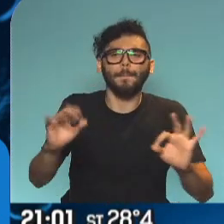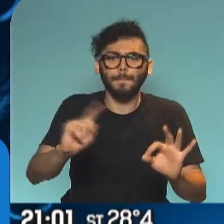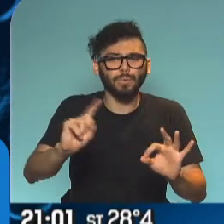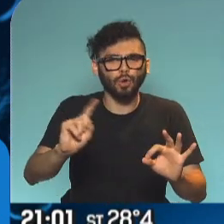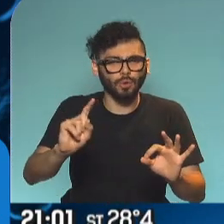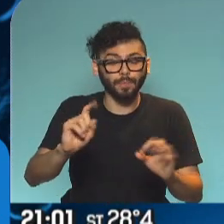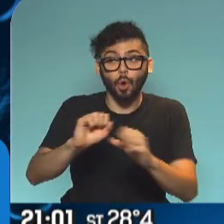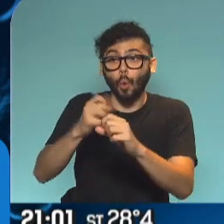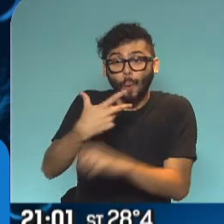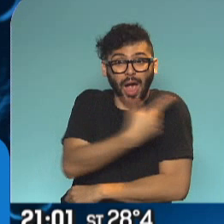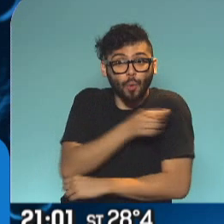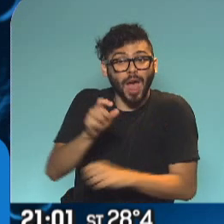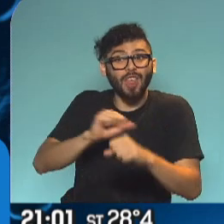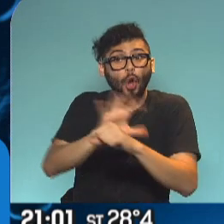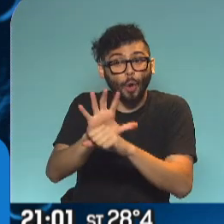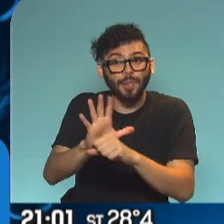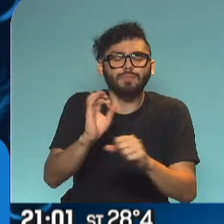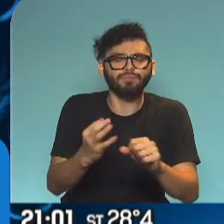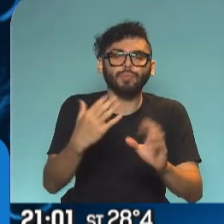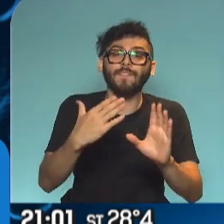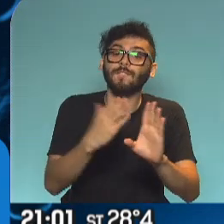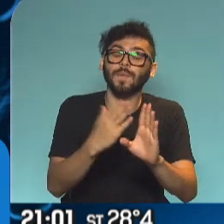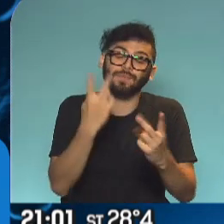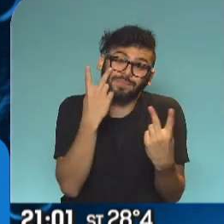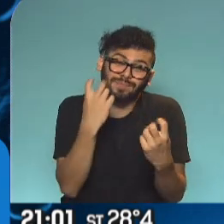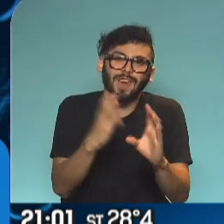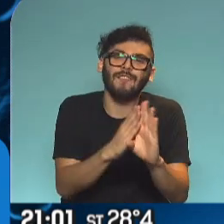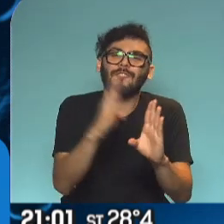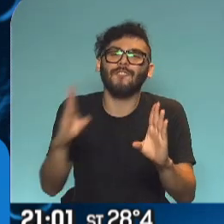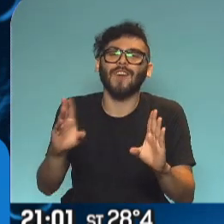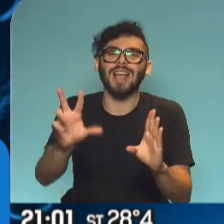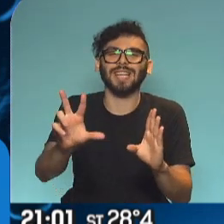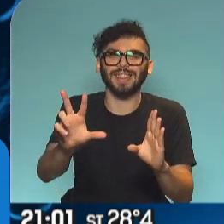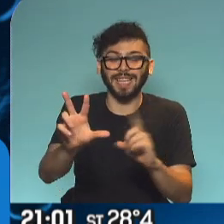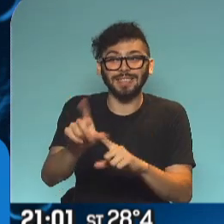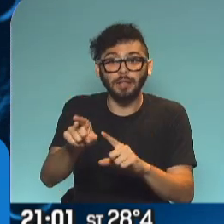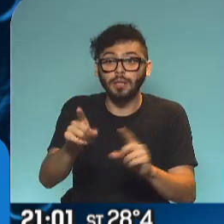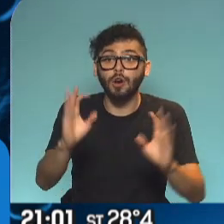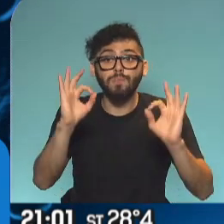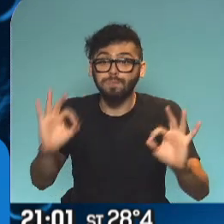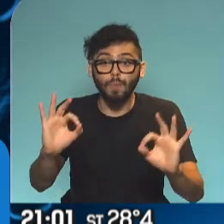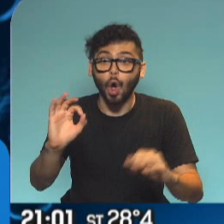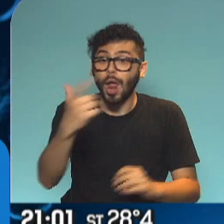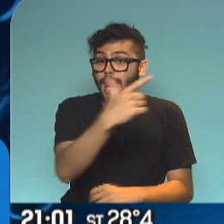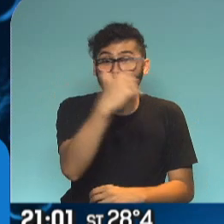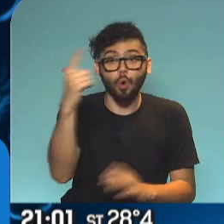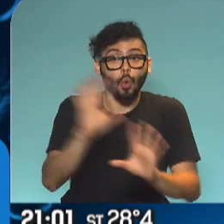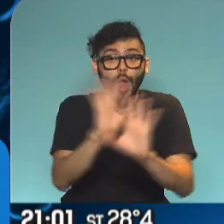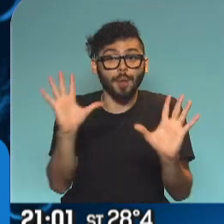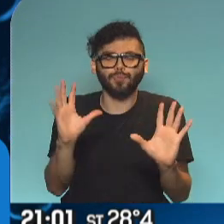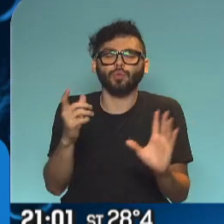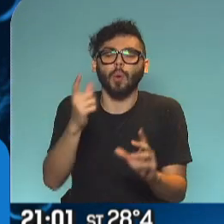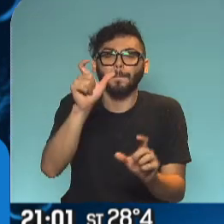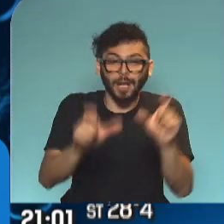cumplió completamente con la fase 3, que es aquella de seguir a los pacientes vacunados, a un